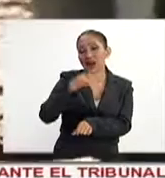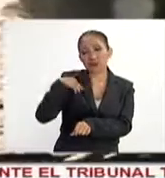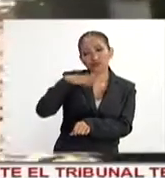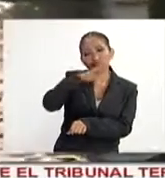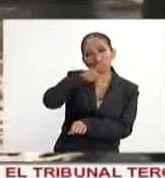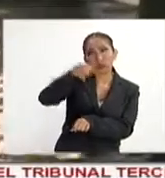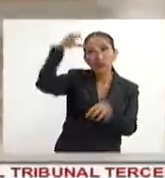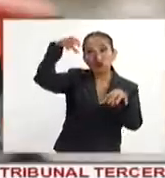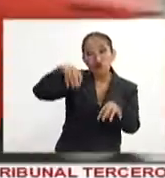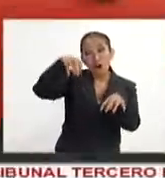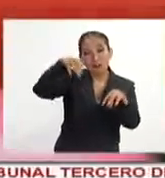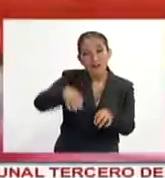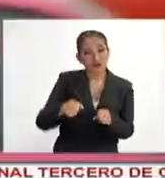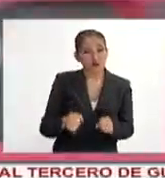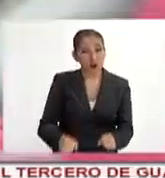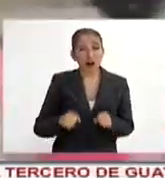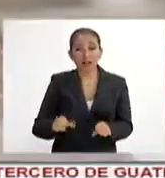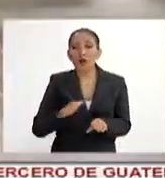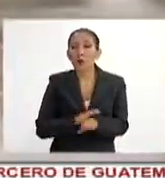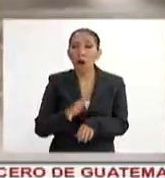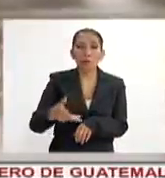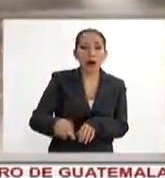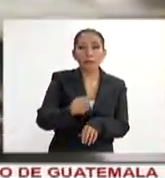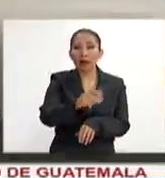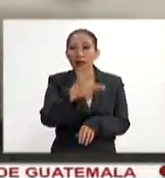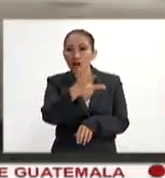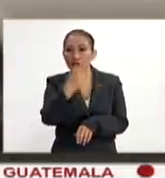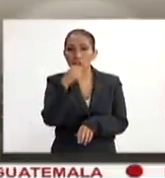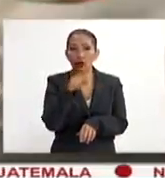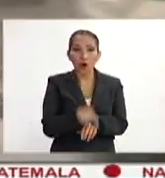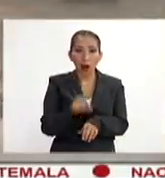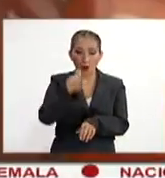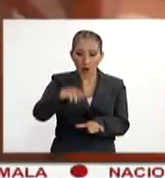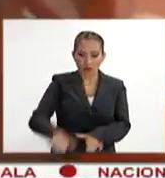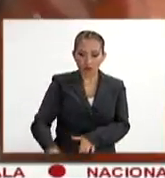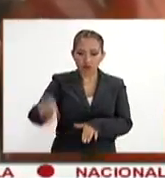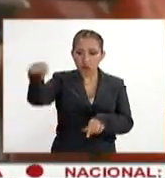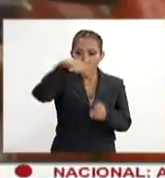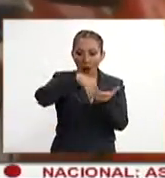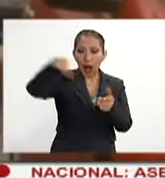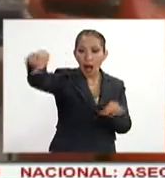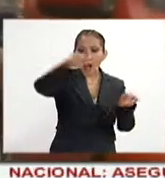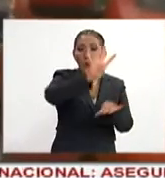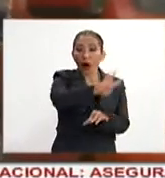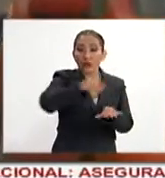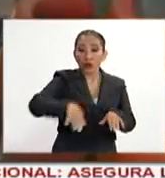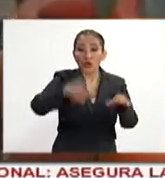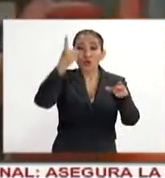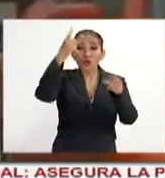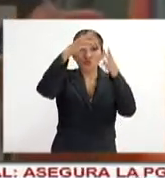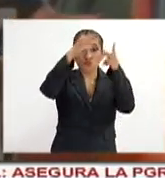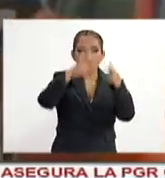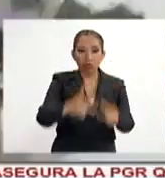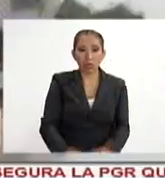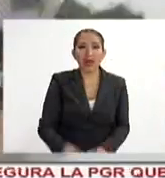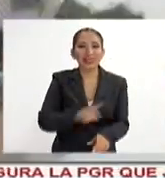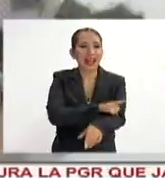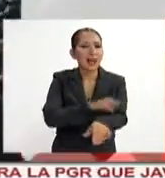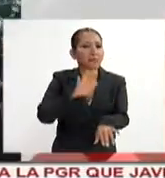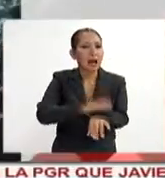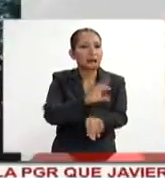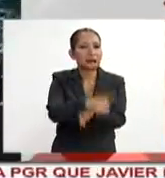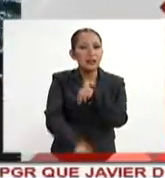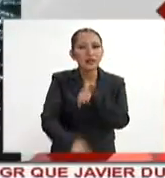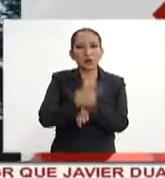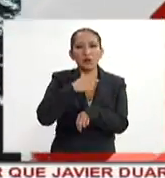dejaron las fuertes lluvias fue de al menos 28 puntos de encharcamientos, 4 inundaciones y un derrumbe. Las delegaciones más